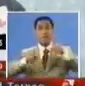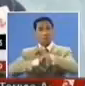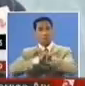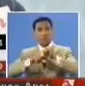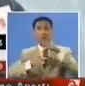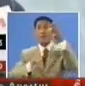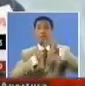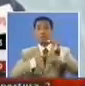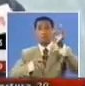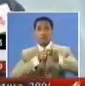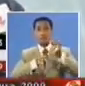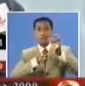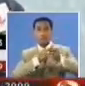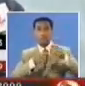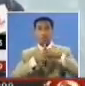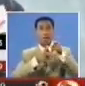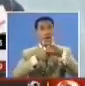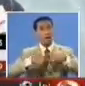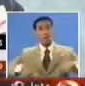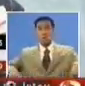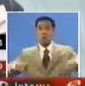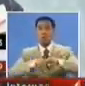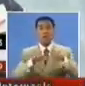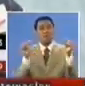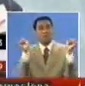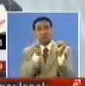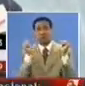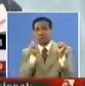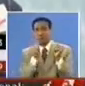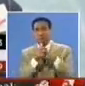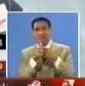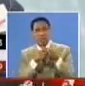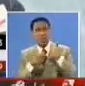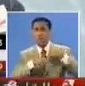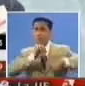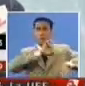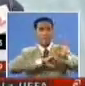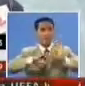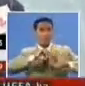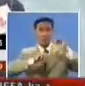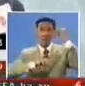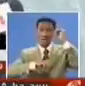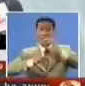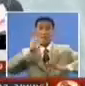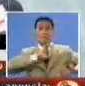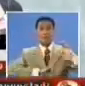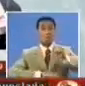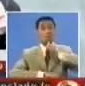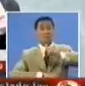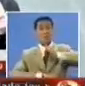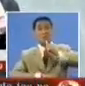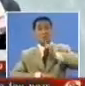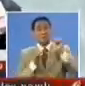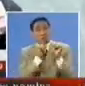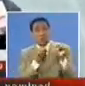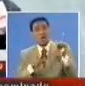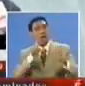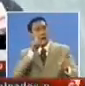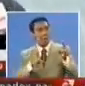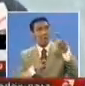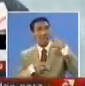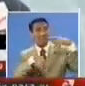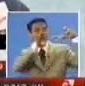finales de septiembre. Es un lugar bastante frío allá, así que me tengo que preparar mentalmente para aguantar ese frío, que a veces cae